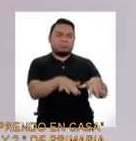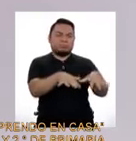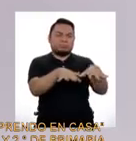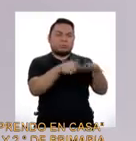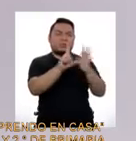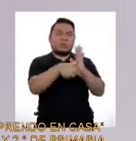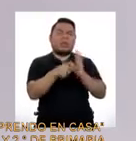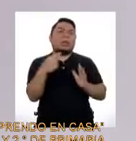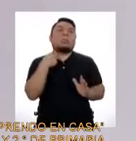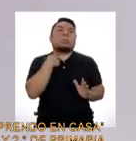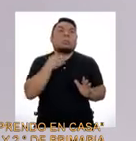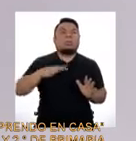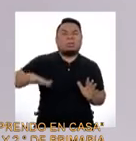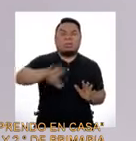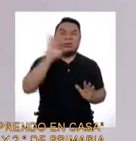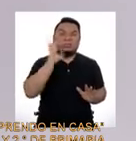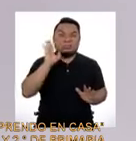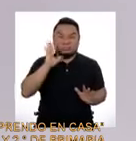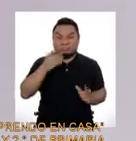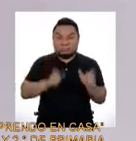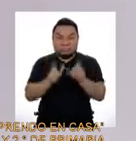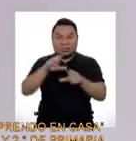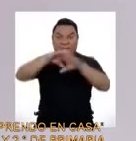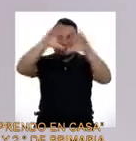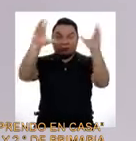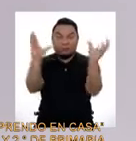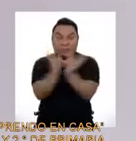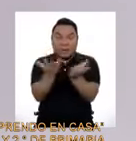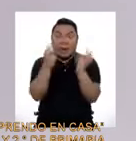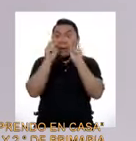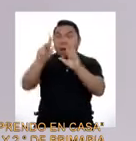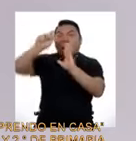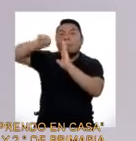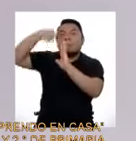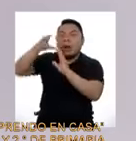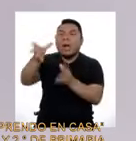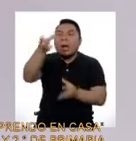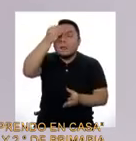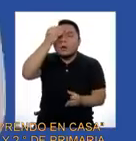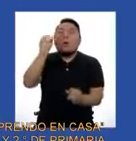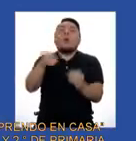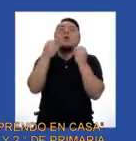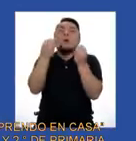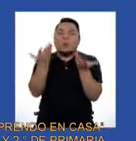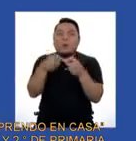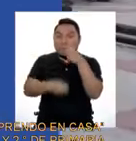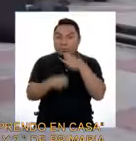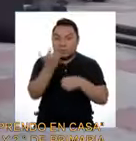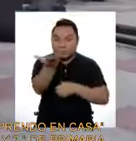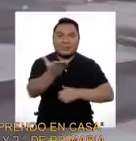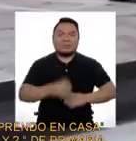perjudicial para nosotros y para nuestro planeta. Veamos el siguiente video para enterarnos mucho más sobre este problema.